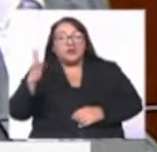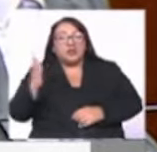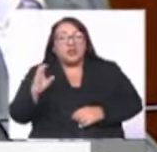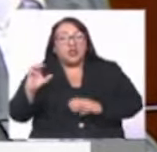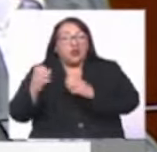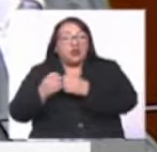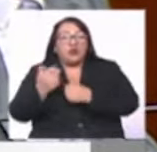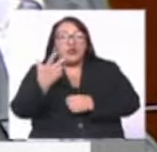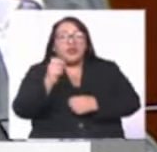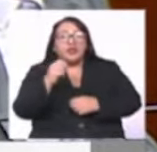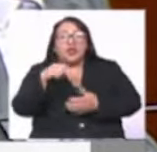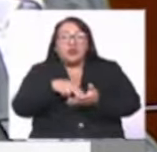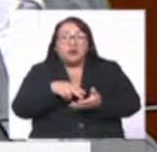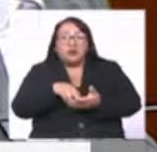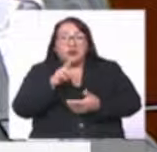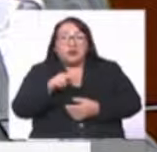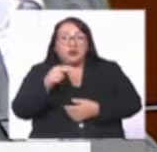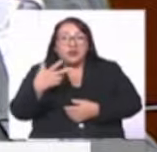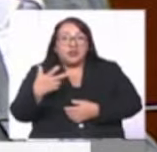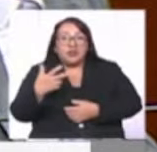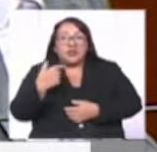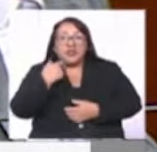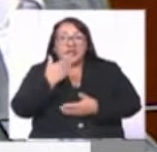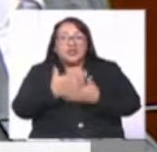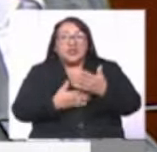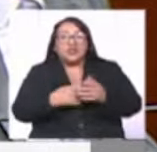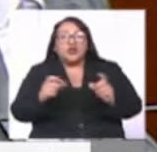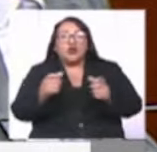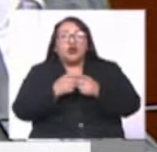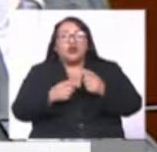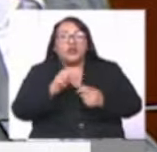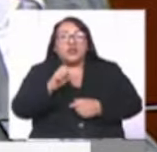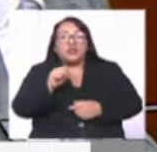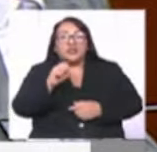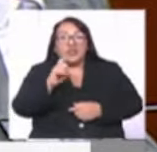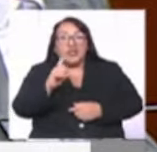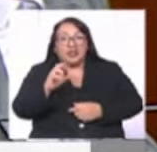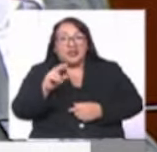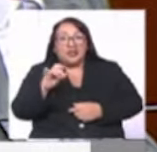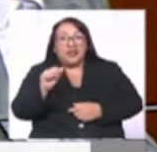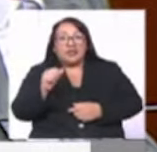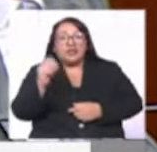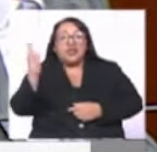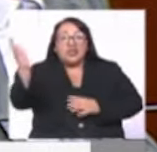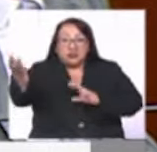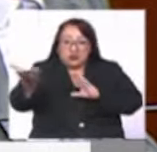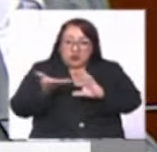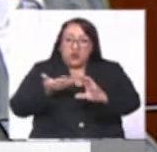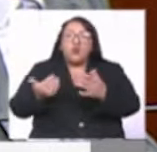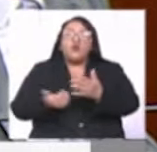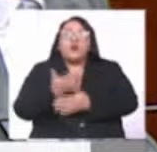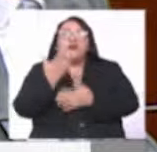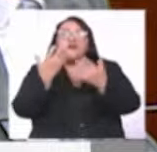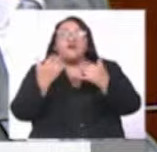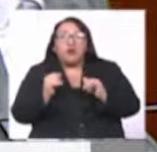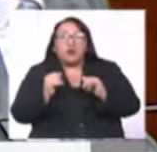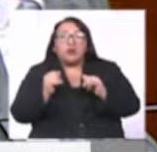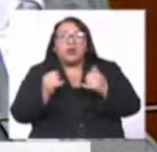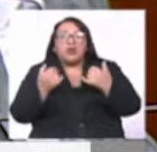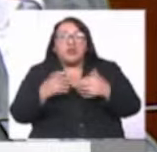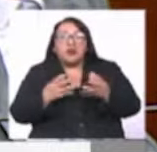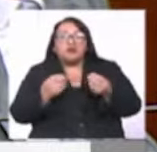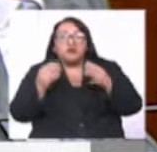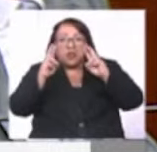r de fecha 30 de noviembre del 2023 el señor congresista delegado remitió un nuevo informe de determinación de hechos y